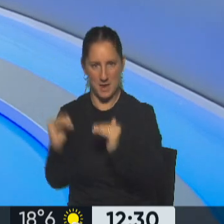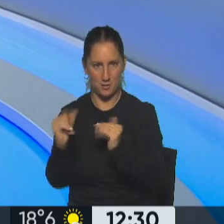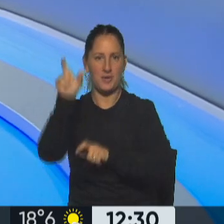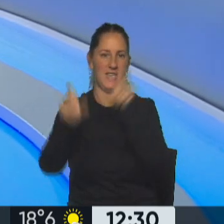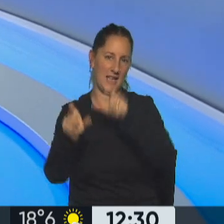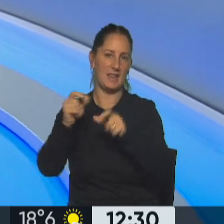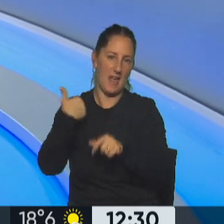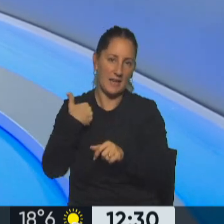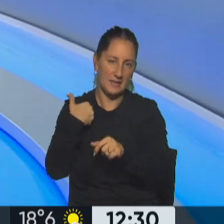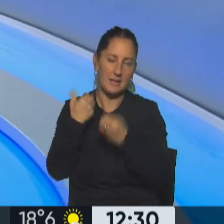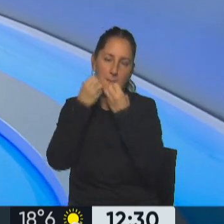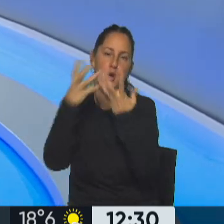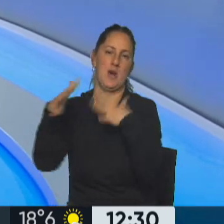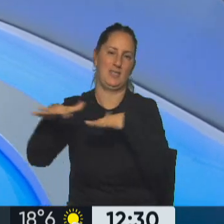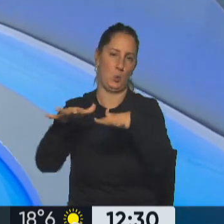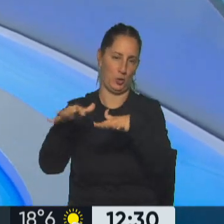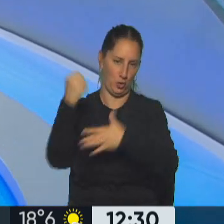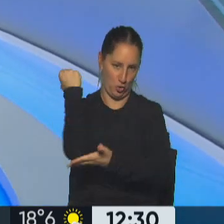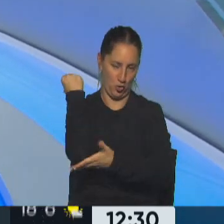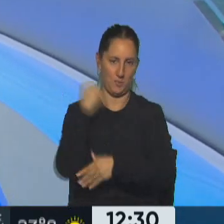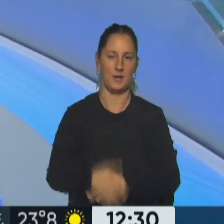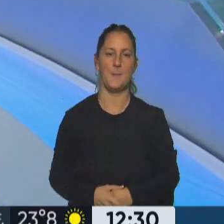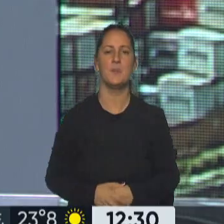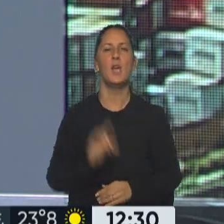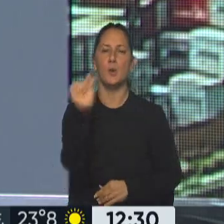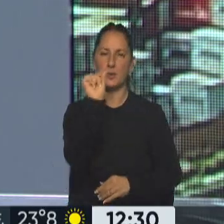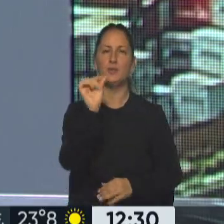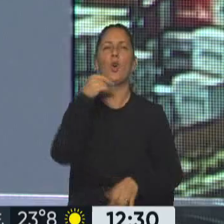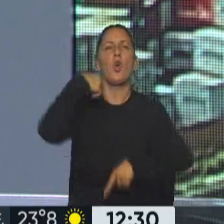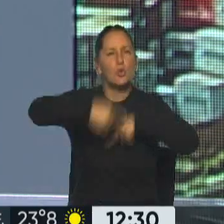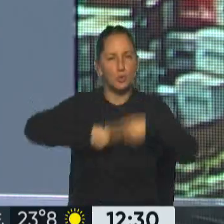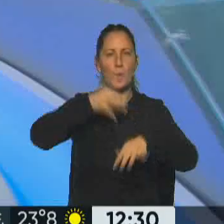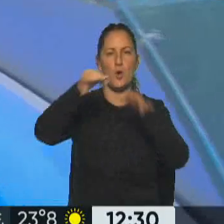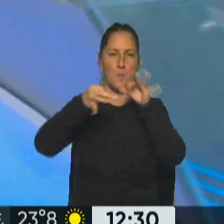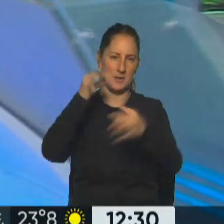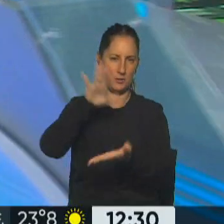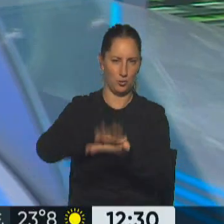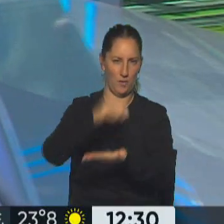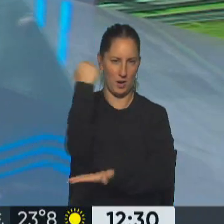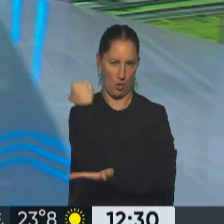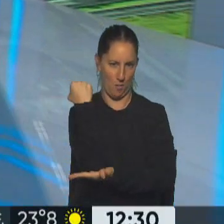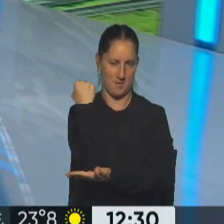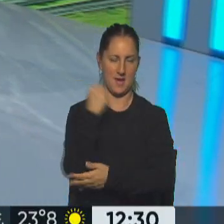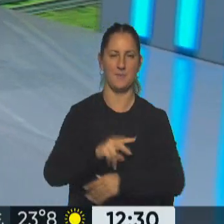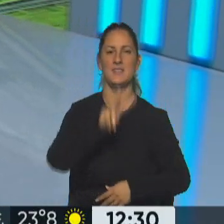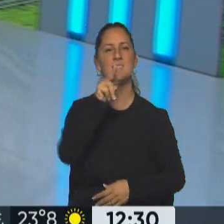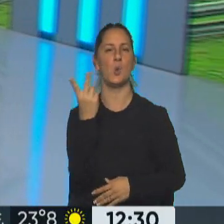de la marginal es un tema que vamos a hacer analizando Raúl de la Torre con voces minutos más economía con Vero Nos encontramos este En esta segunda edición de